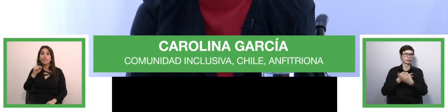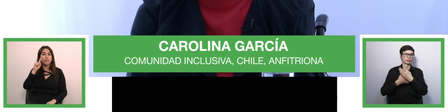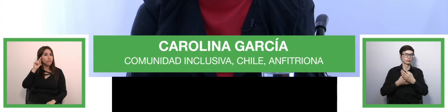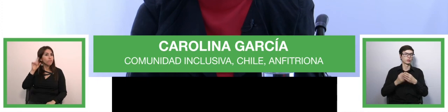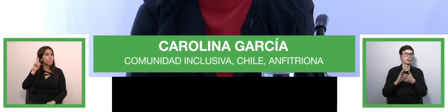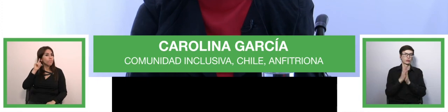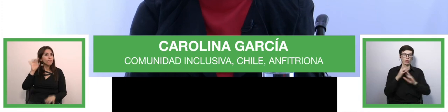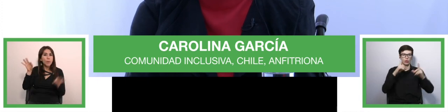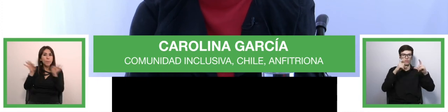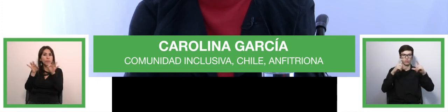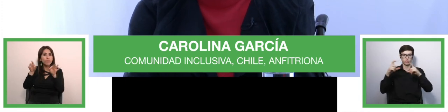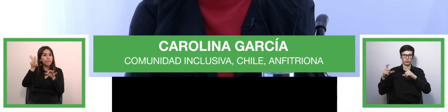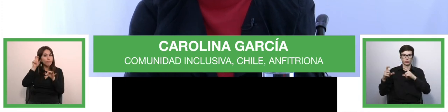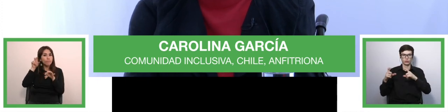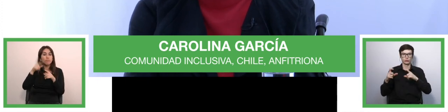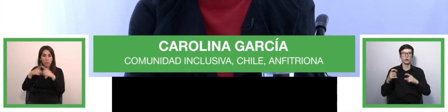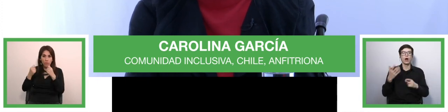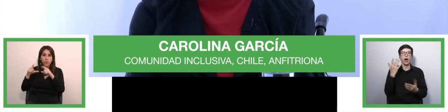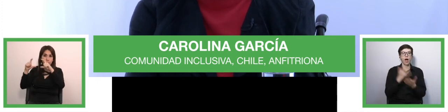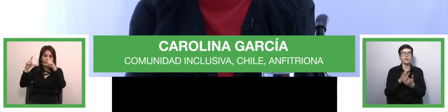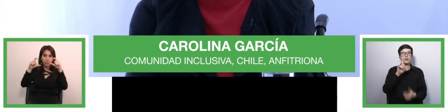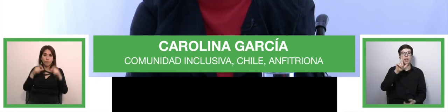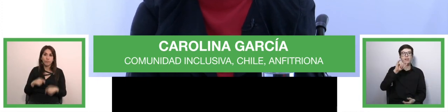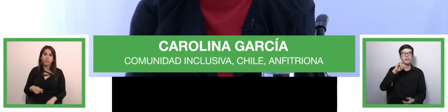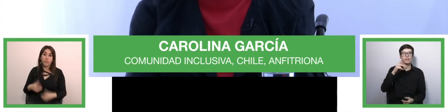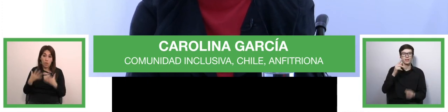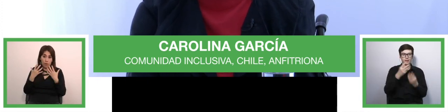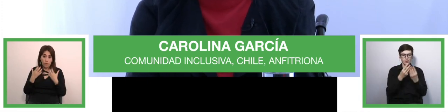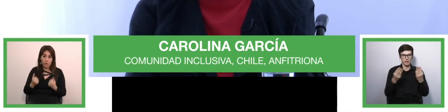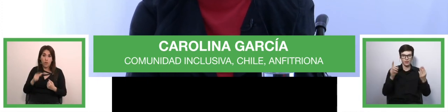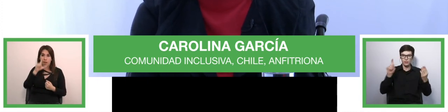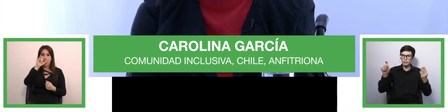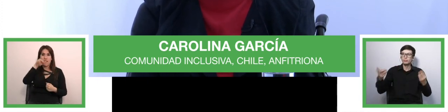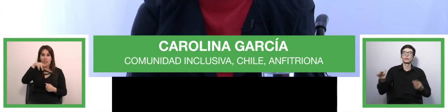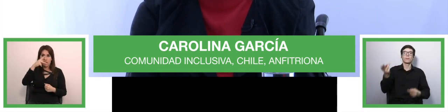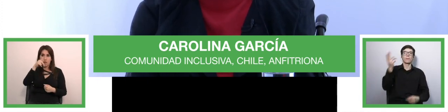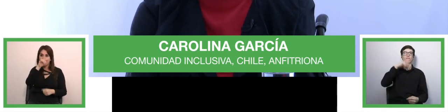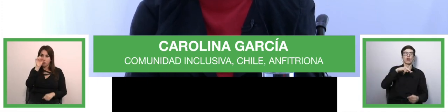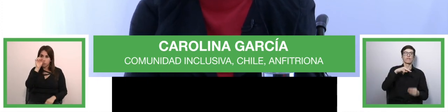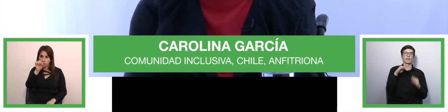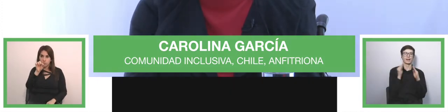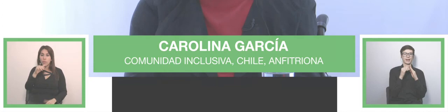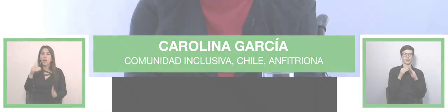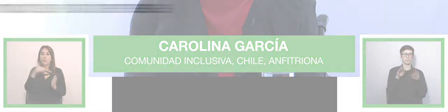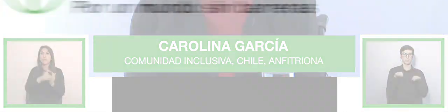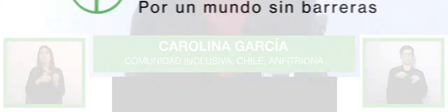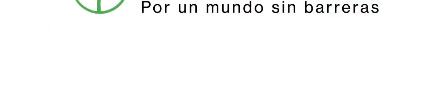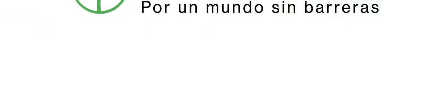contenido principal. Entonces, todo esto está disponible para ustedes.